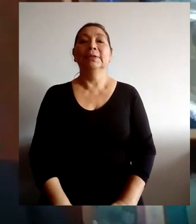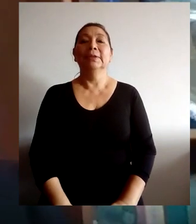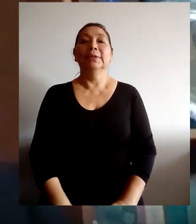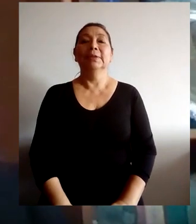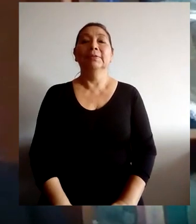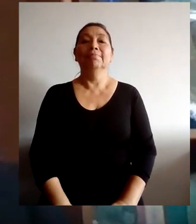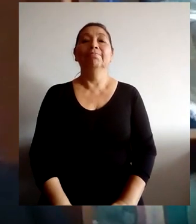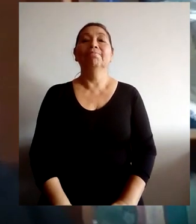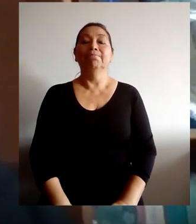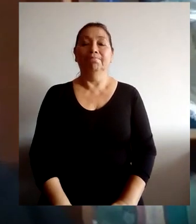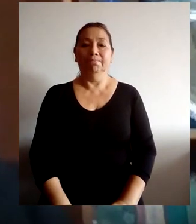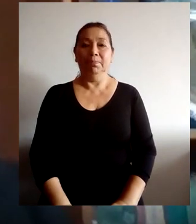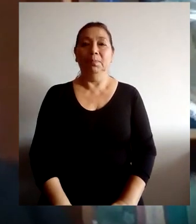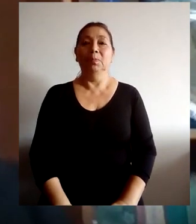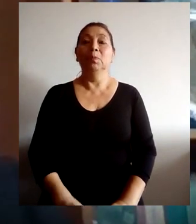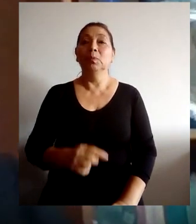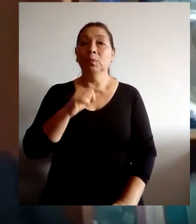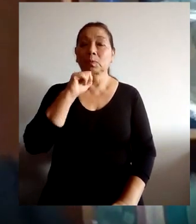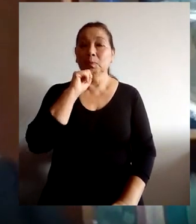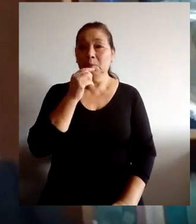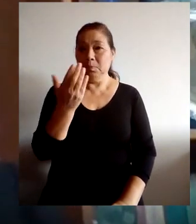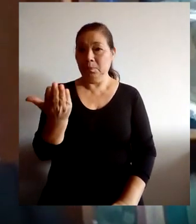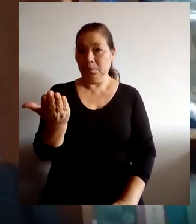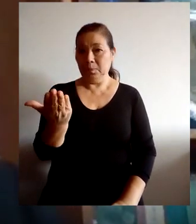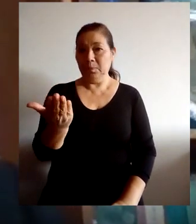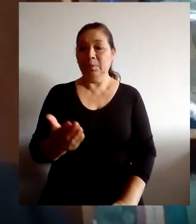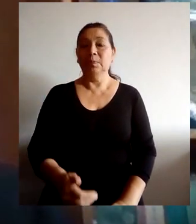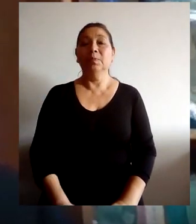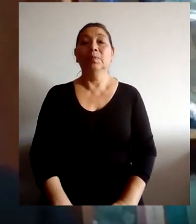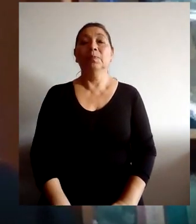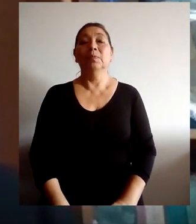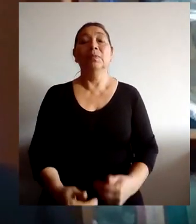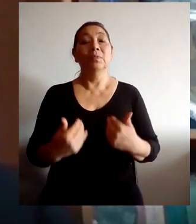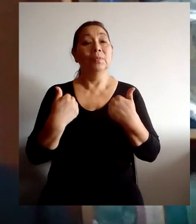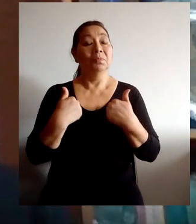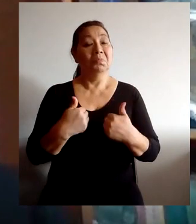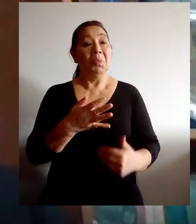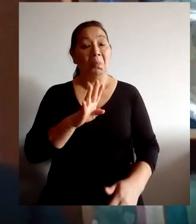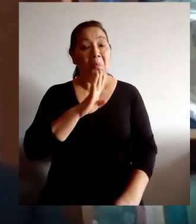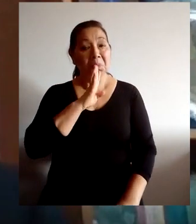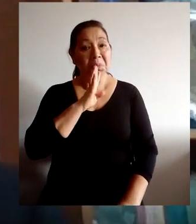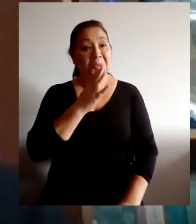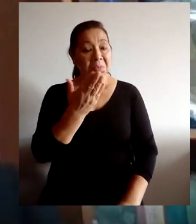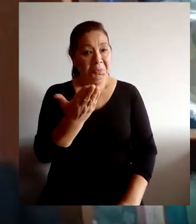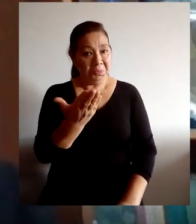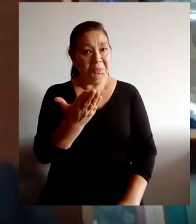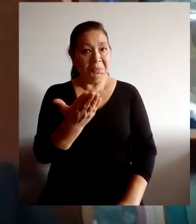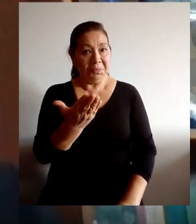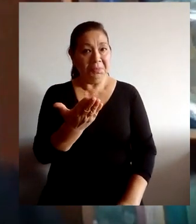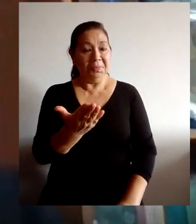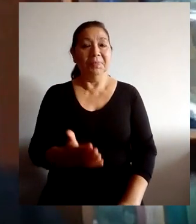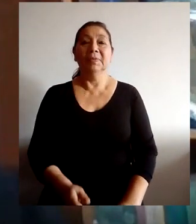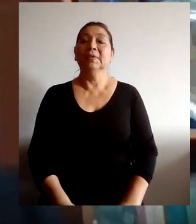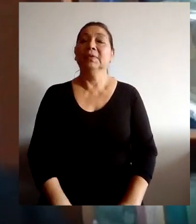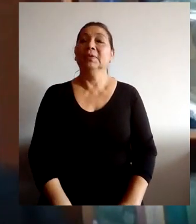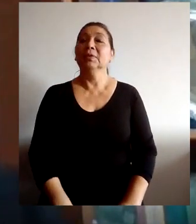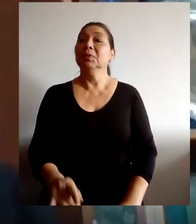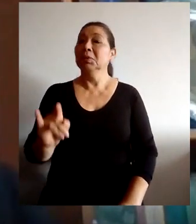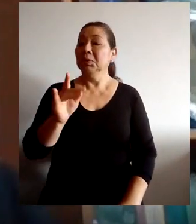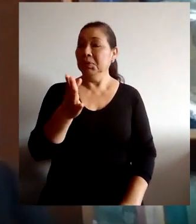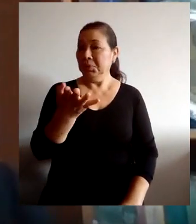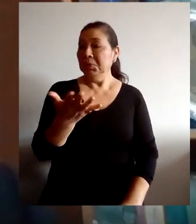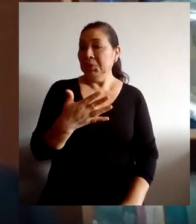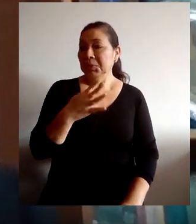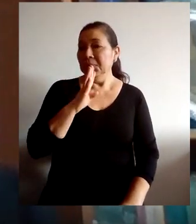¿puede usted hacer uso de la palabra para informar ante esta sala sobre